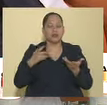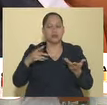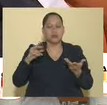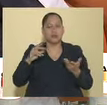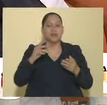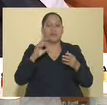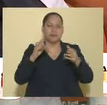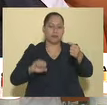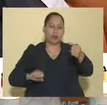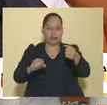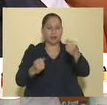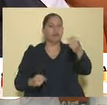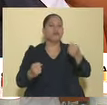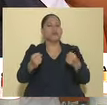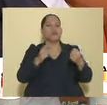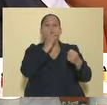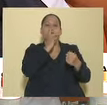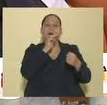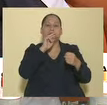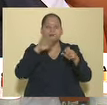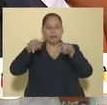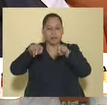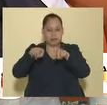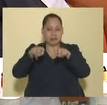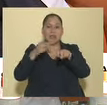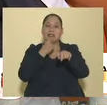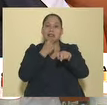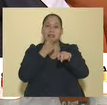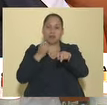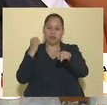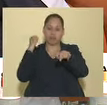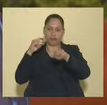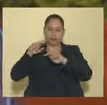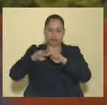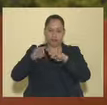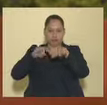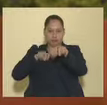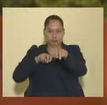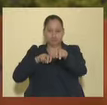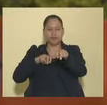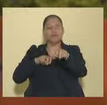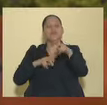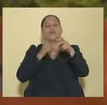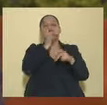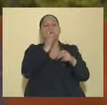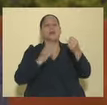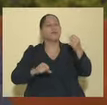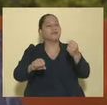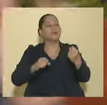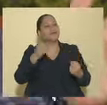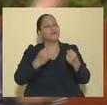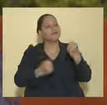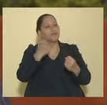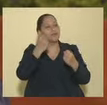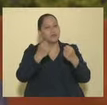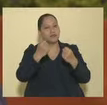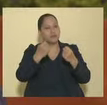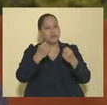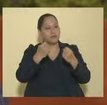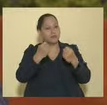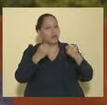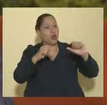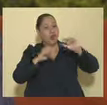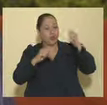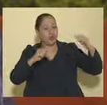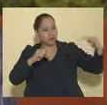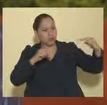coche manejando, van papá y mamá, el niño va sentado atrás, el papá va manejando y de repente se le quiere atravesar otro